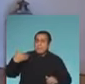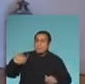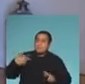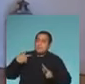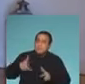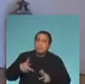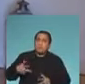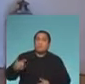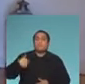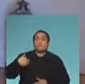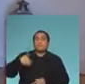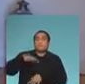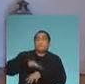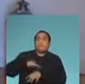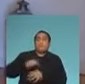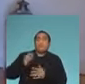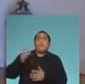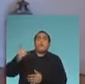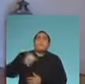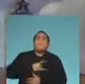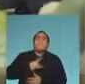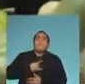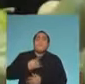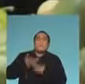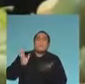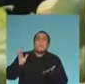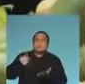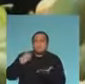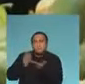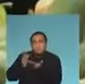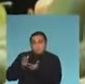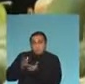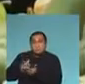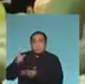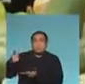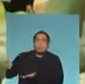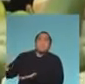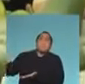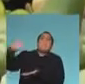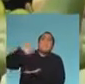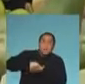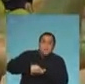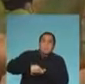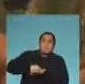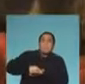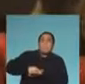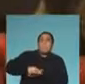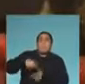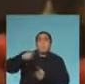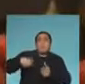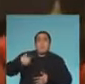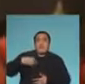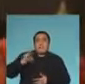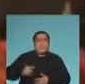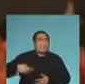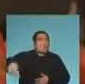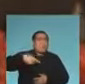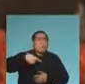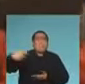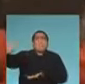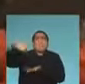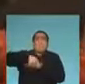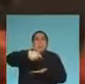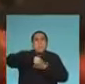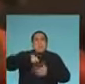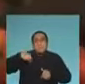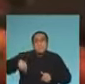digo, soy un médico formado en la universidad pública, a mí me pagó la carrera todos los argentinos que están escuchando hoy, no tengo conflictos de